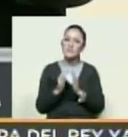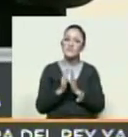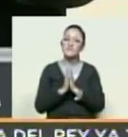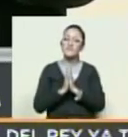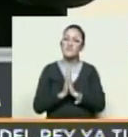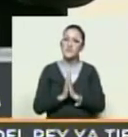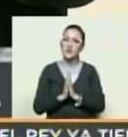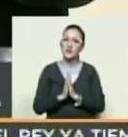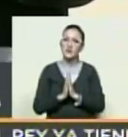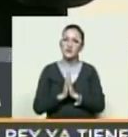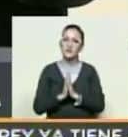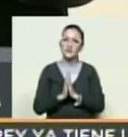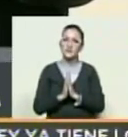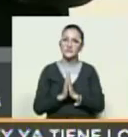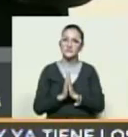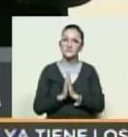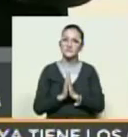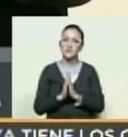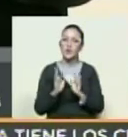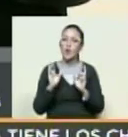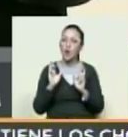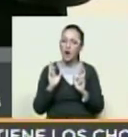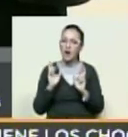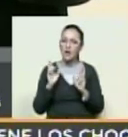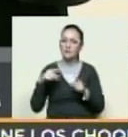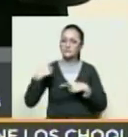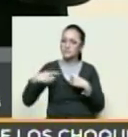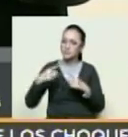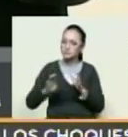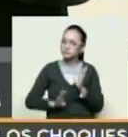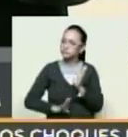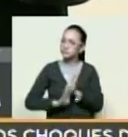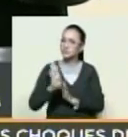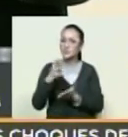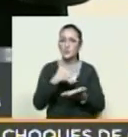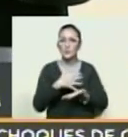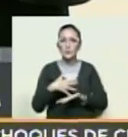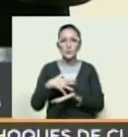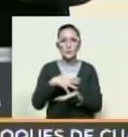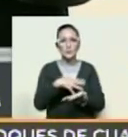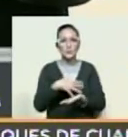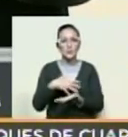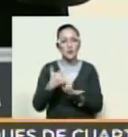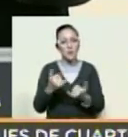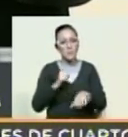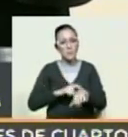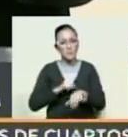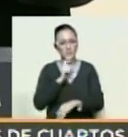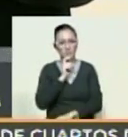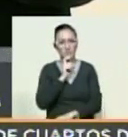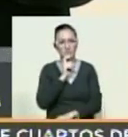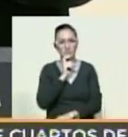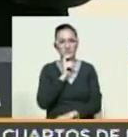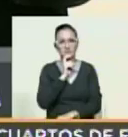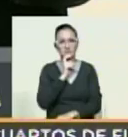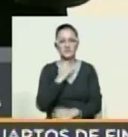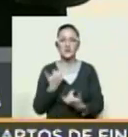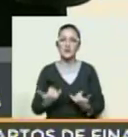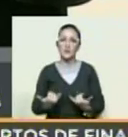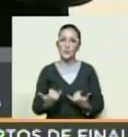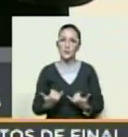que cada vez más podamos superar toda esta crisis y este momento difícil que estamos